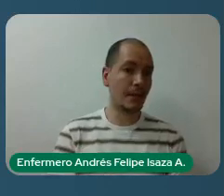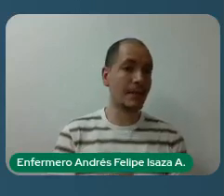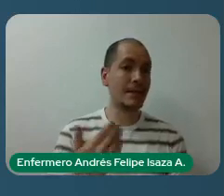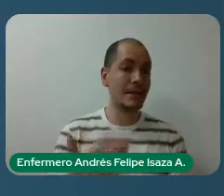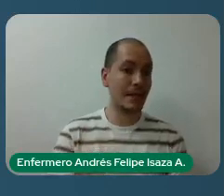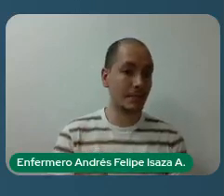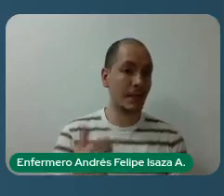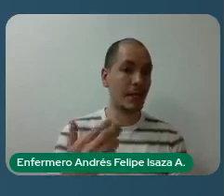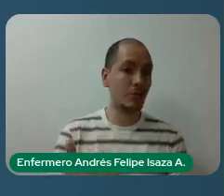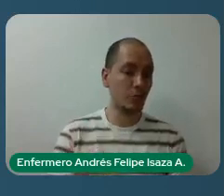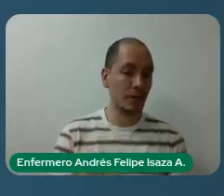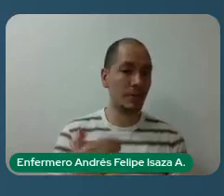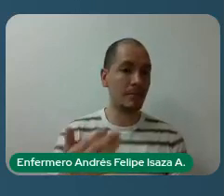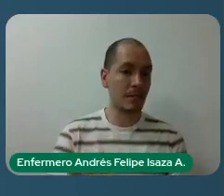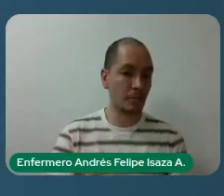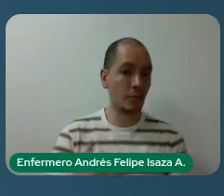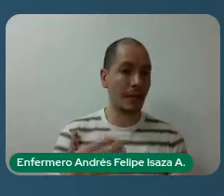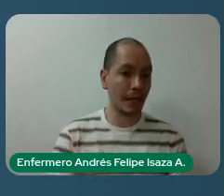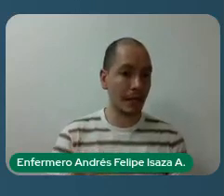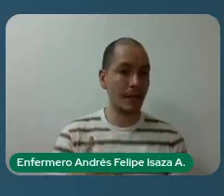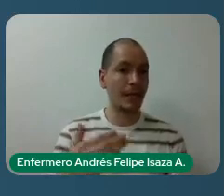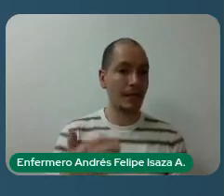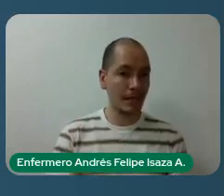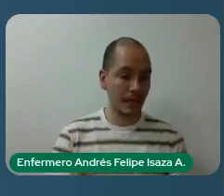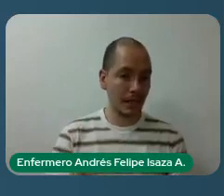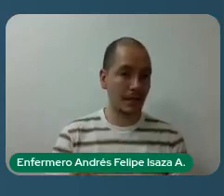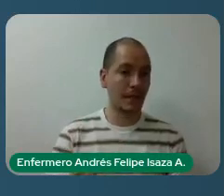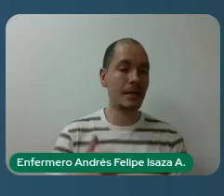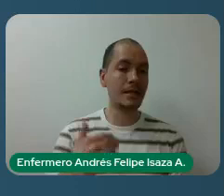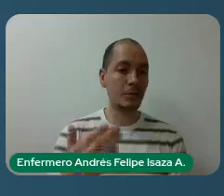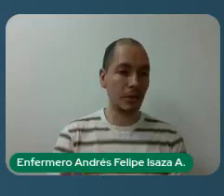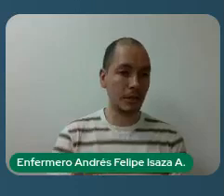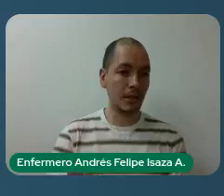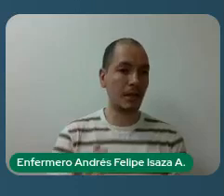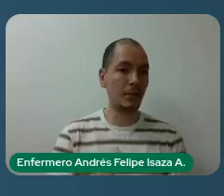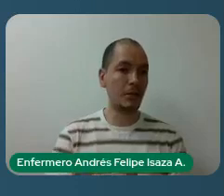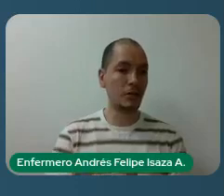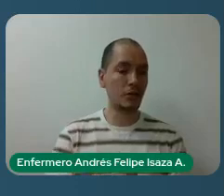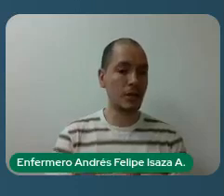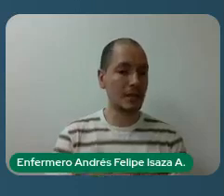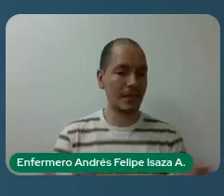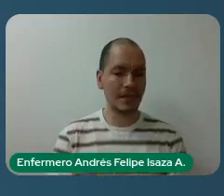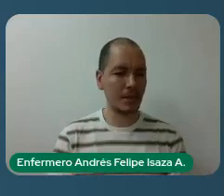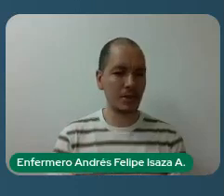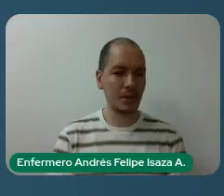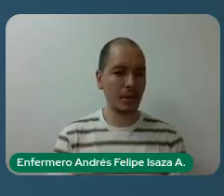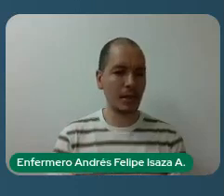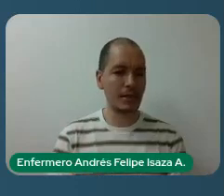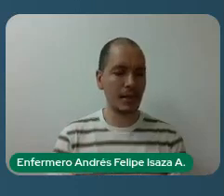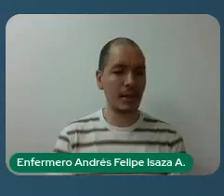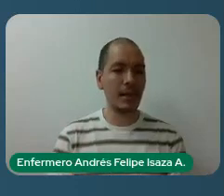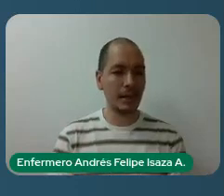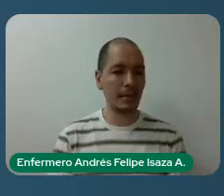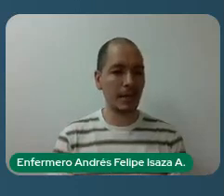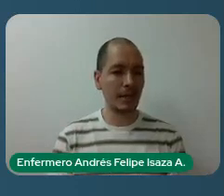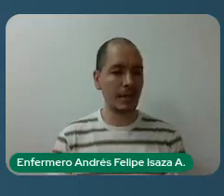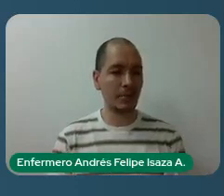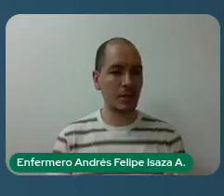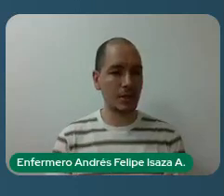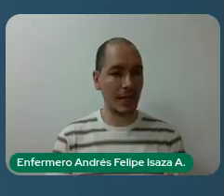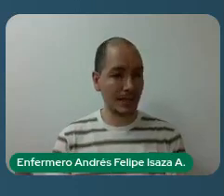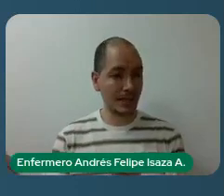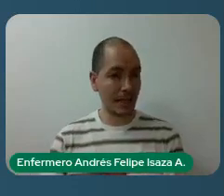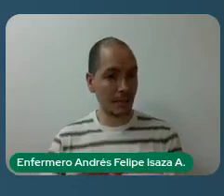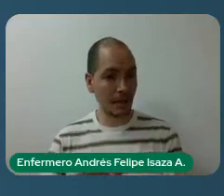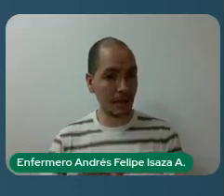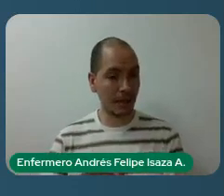contención verbal, es decir, ya le explicamos múltiples veces por qué se tiene que tranquilizar y por qué tiene que devolver los cordones. Si el paciente no se tranquiliza, la medida que tenemos que